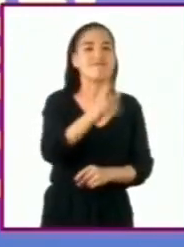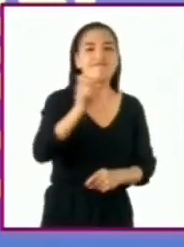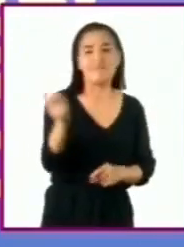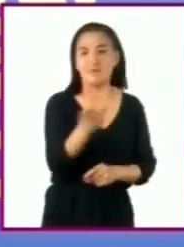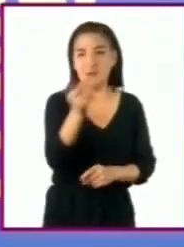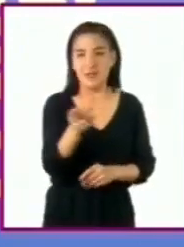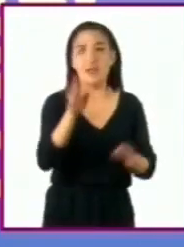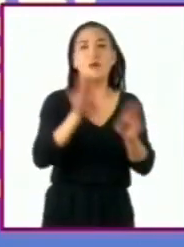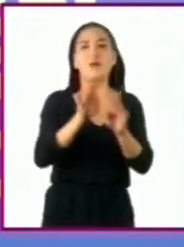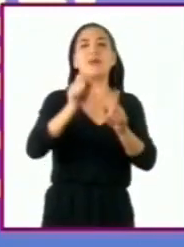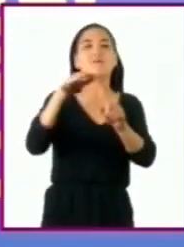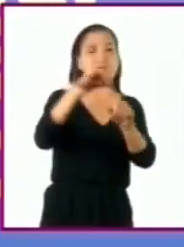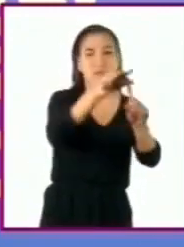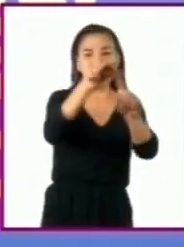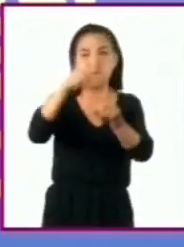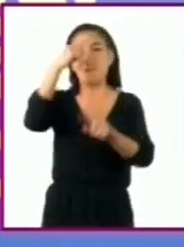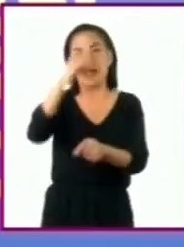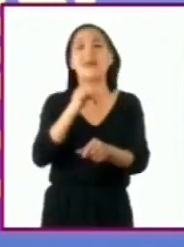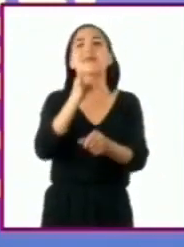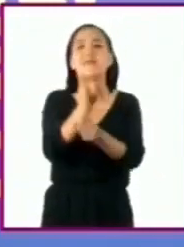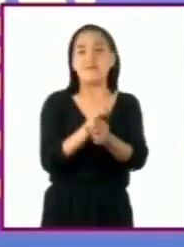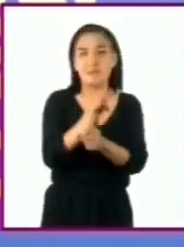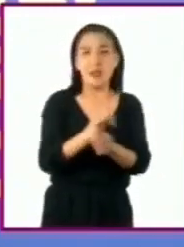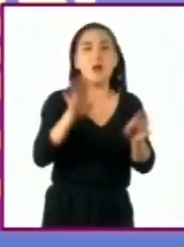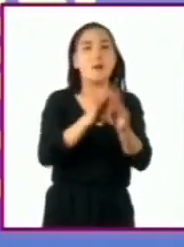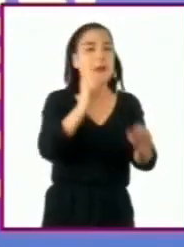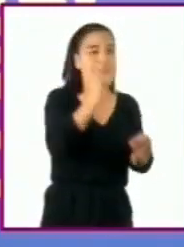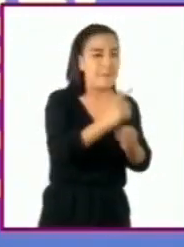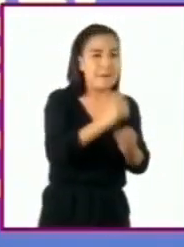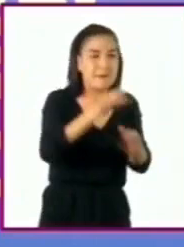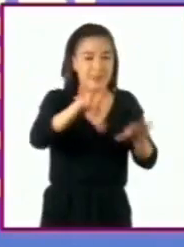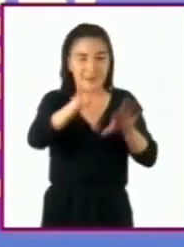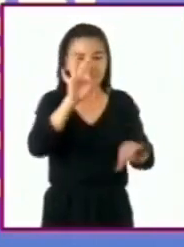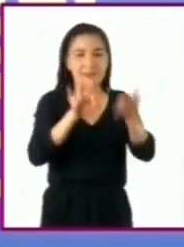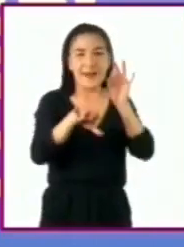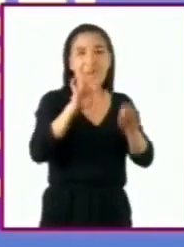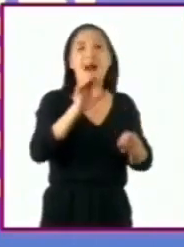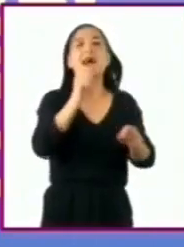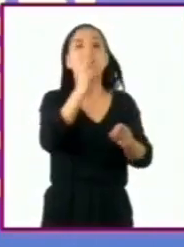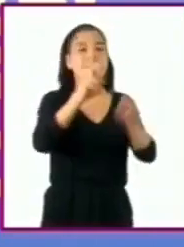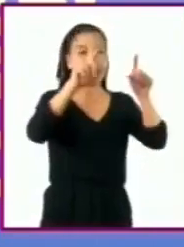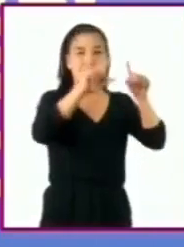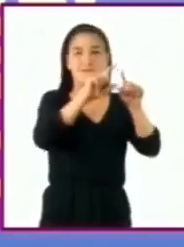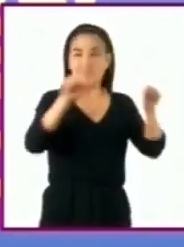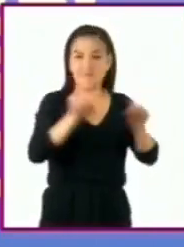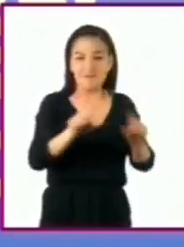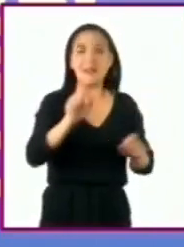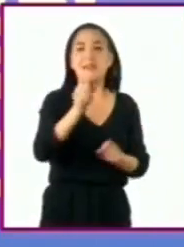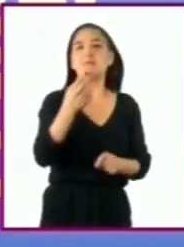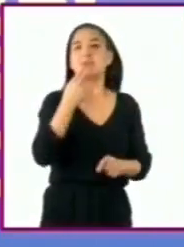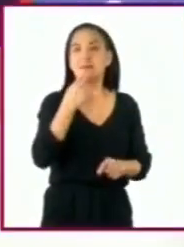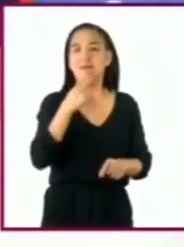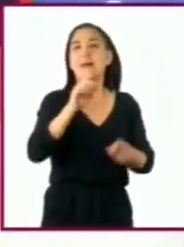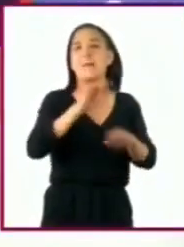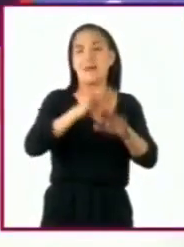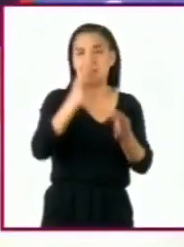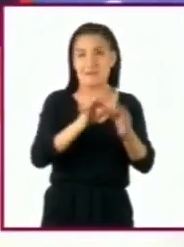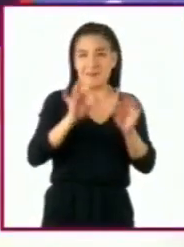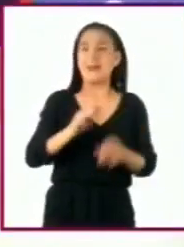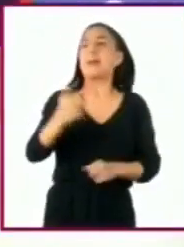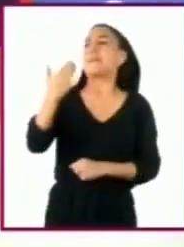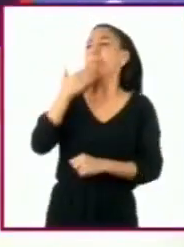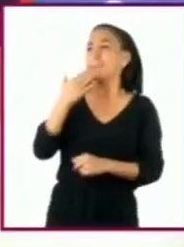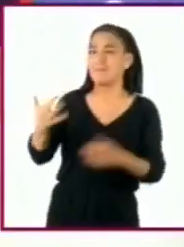guían la investigación. Saber identificar las ideas principales en los textos resulta de gran utilidad. Muy bien,